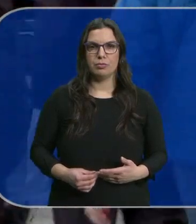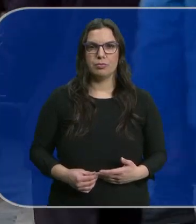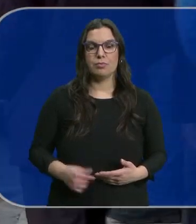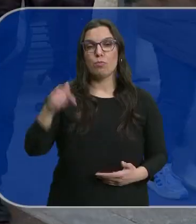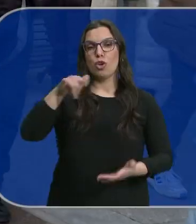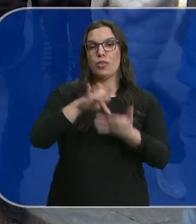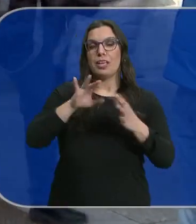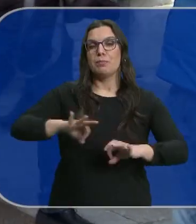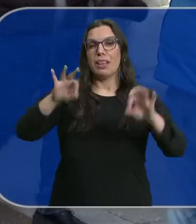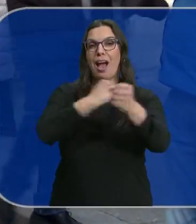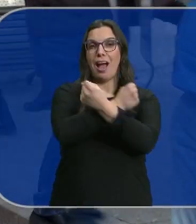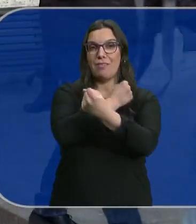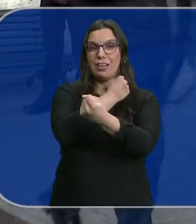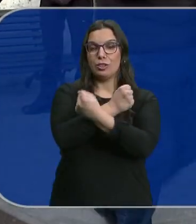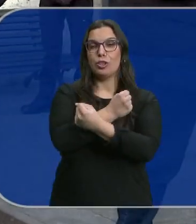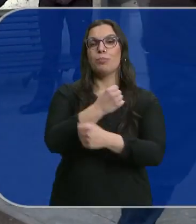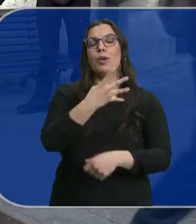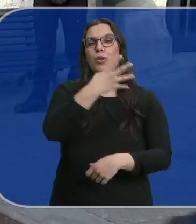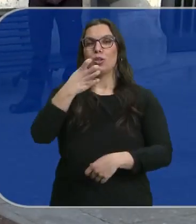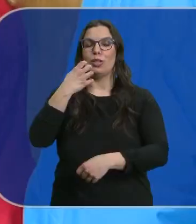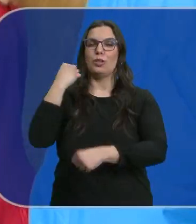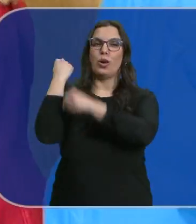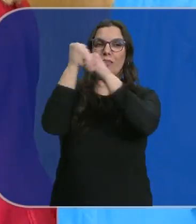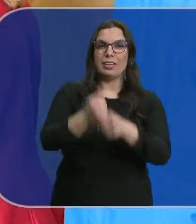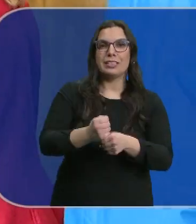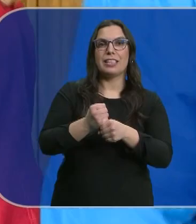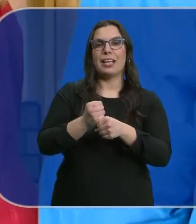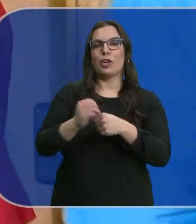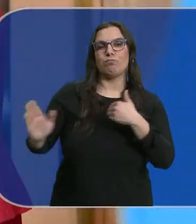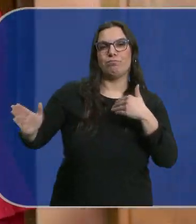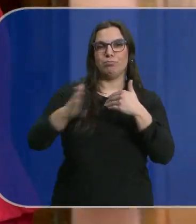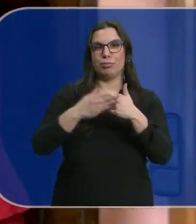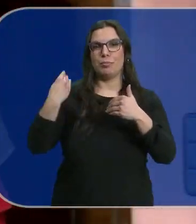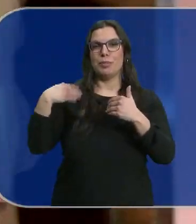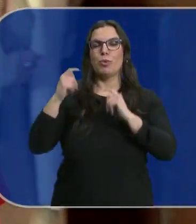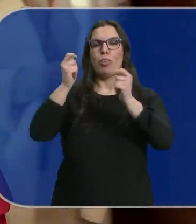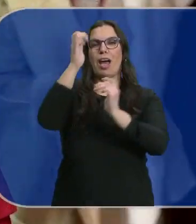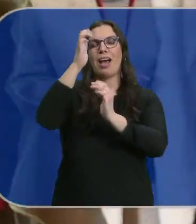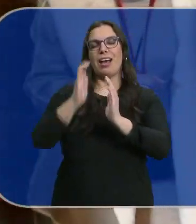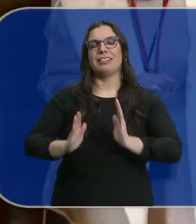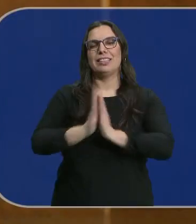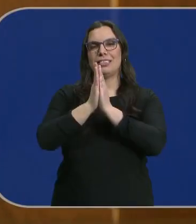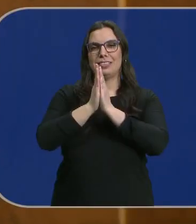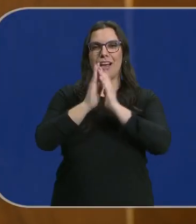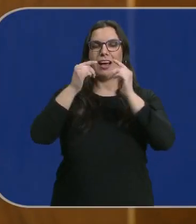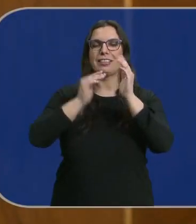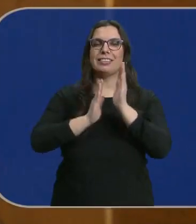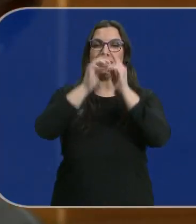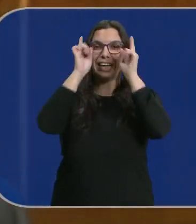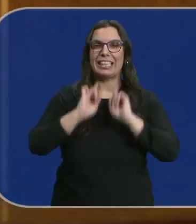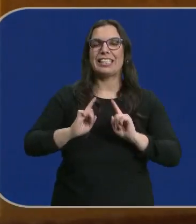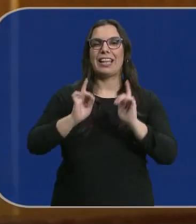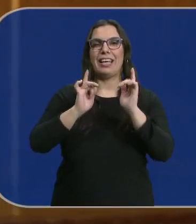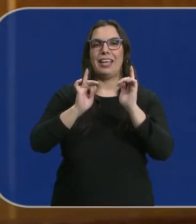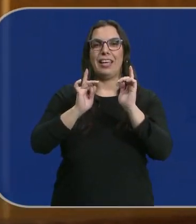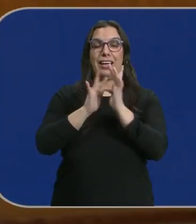Hoy es un día especial en Alba de Tormes. Se cierra el 4º centenario de la canonización de Santa Teresa de Jesús y lo ha hecho con la visita institucional del presidente de